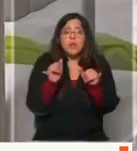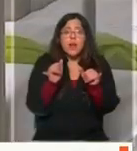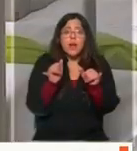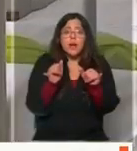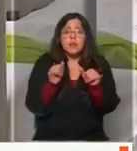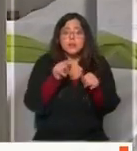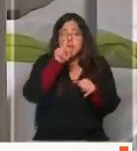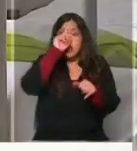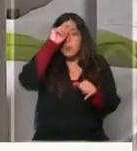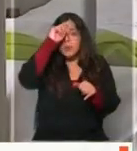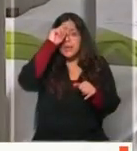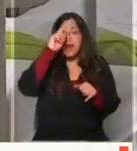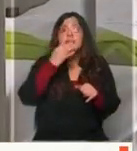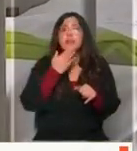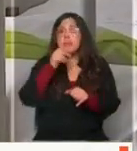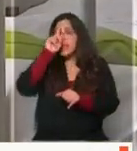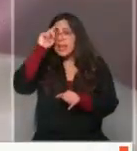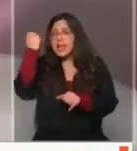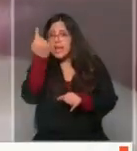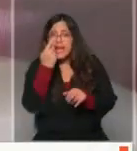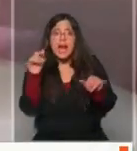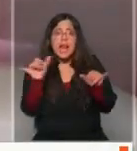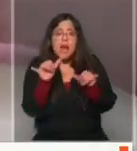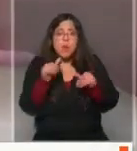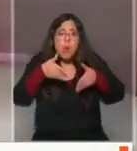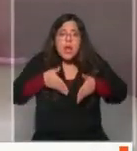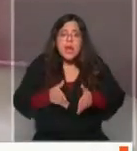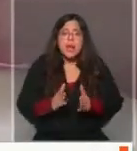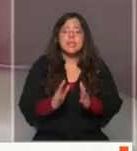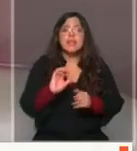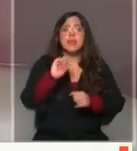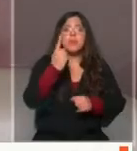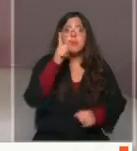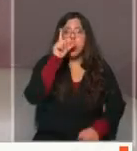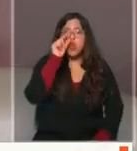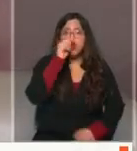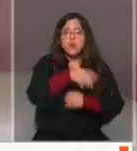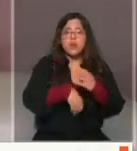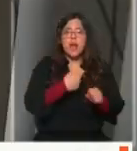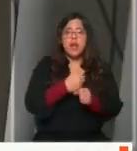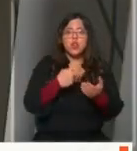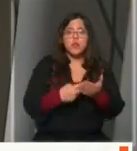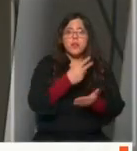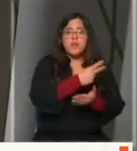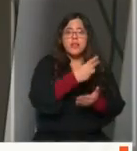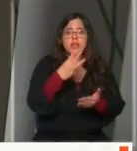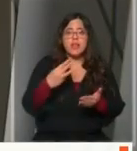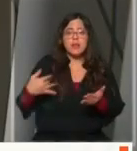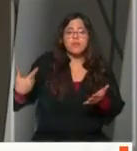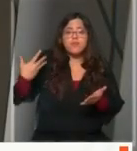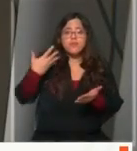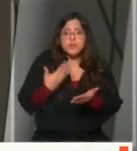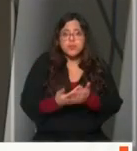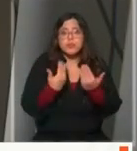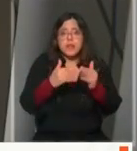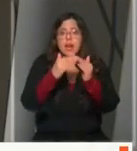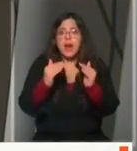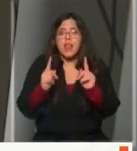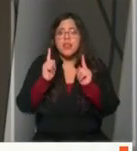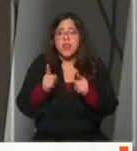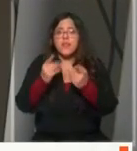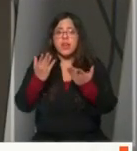de hospitales y clínicas, las guaguas nacidas desde el 1 de octubre de 2023, que ya están en casa, deben ir